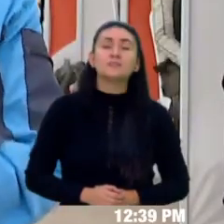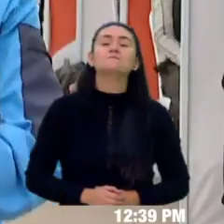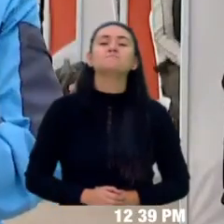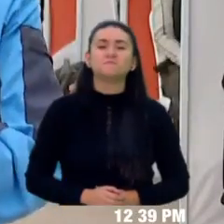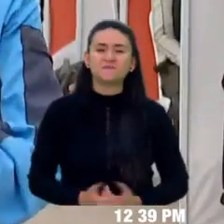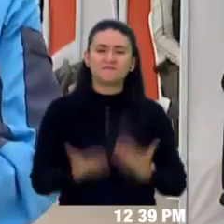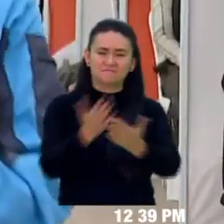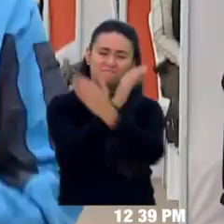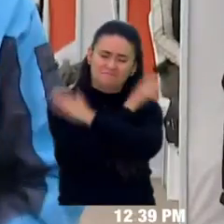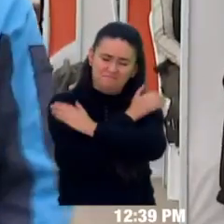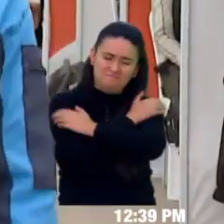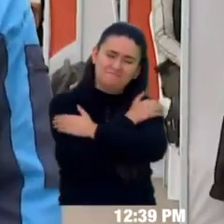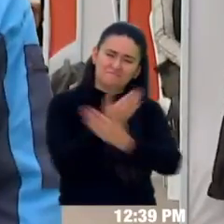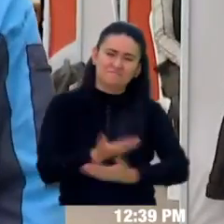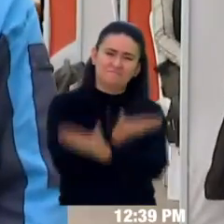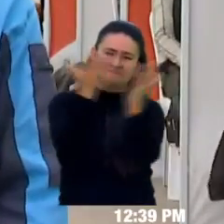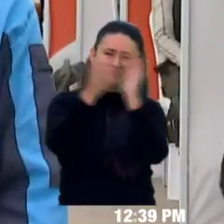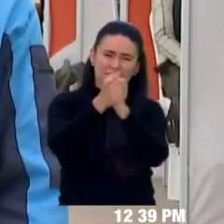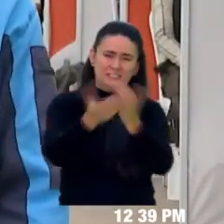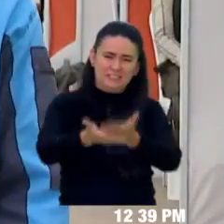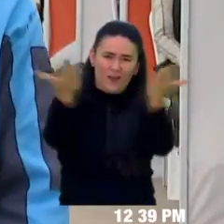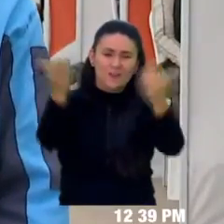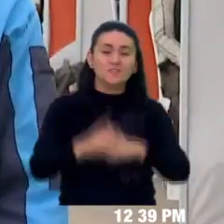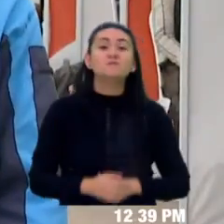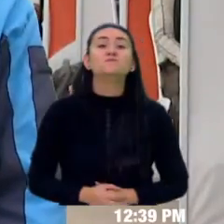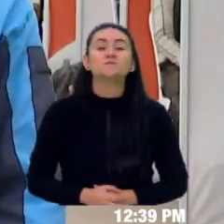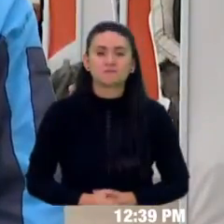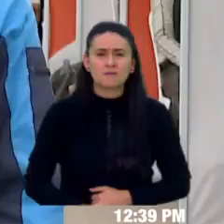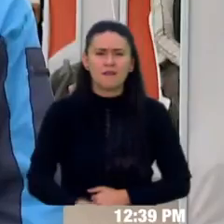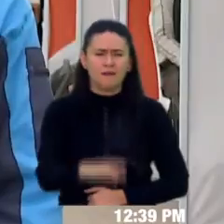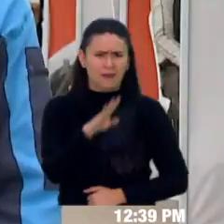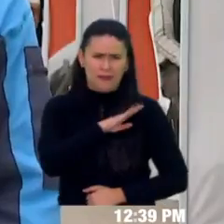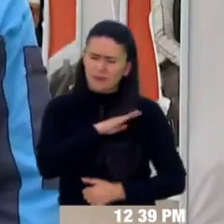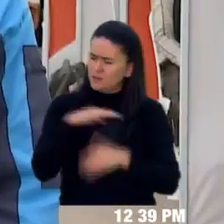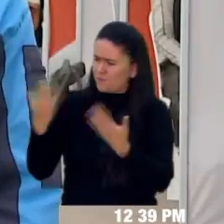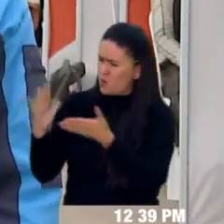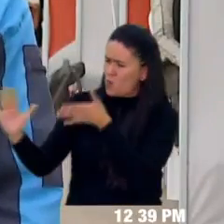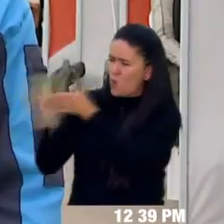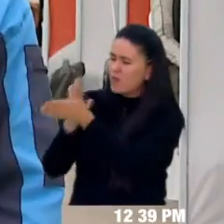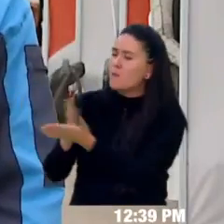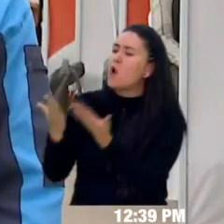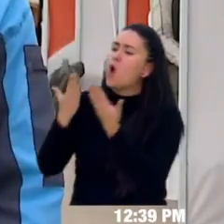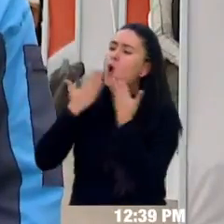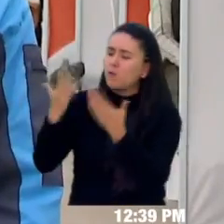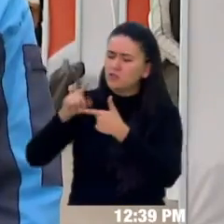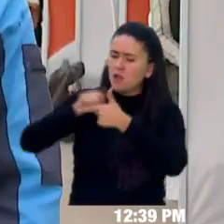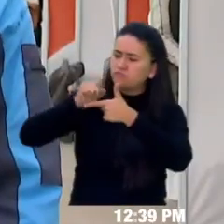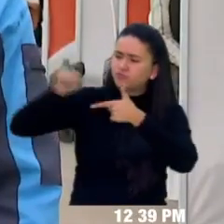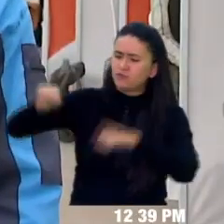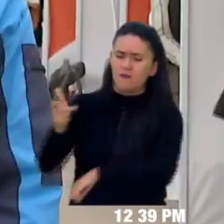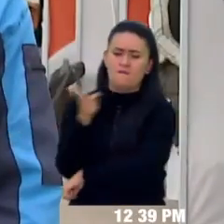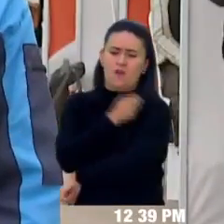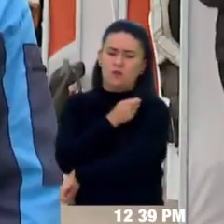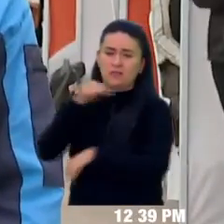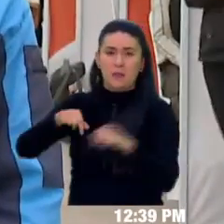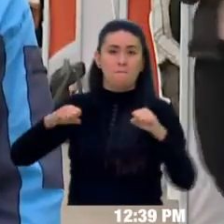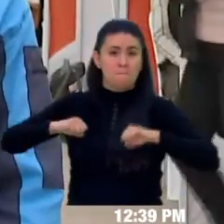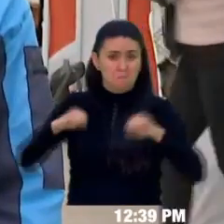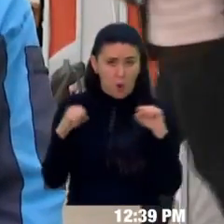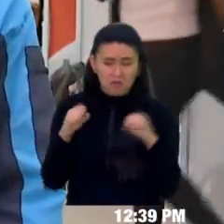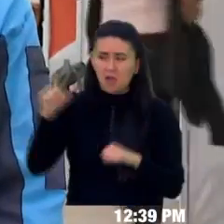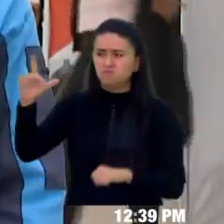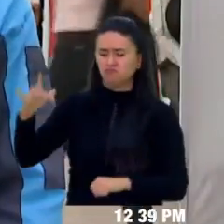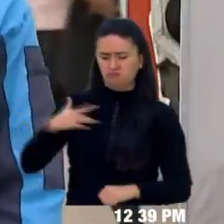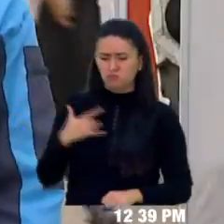Igualmente, un abrazo para todos, un gran saludo. Muy bien, alcaldesa, cuéntenos, ¿cómo están las cifras de vacunación en la capital? ¿Está satisfecha?